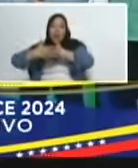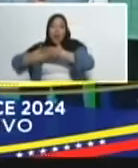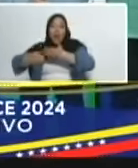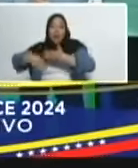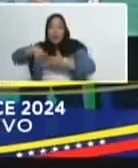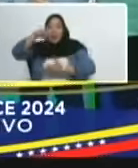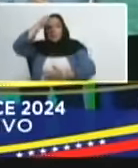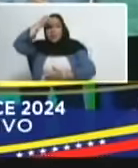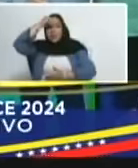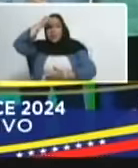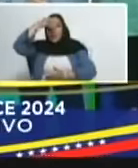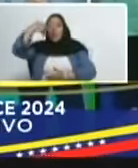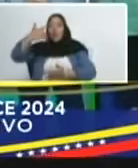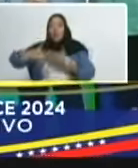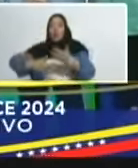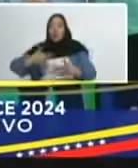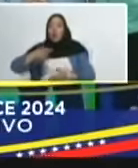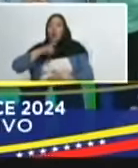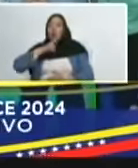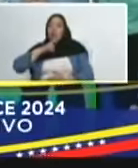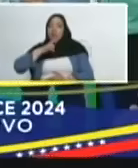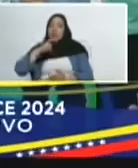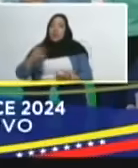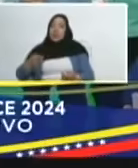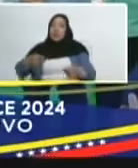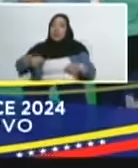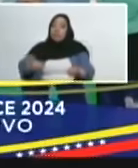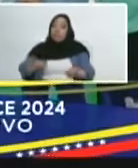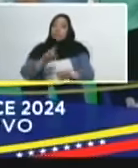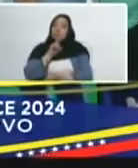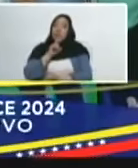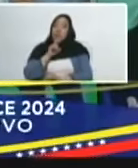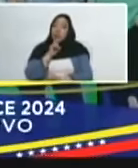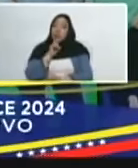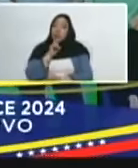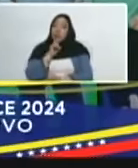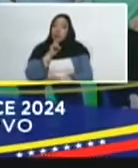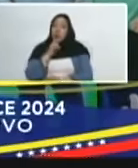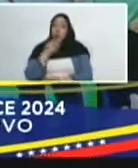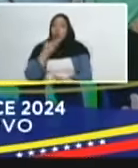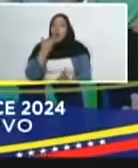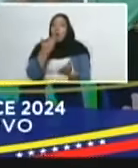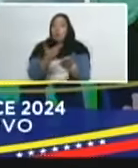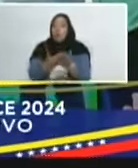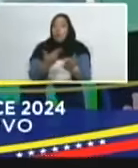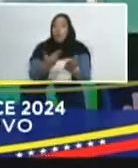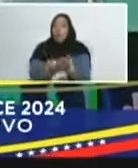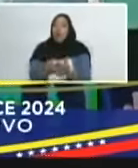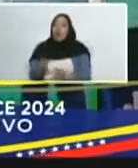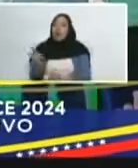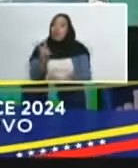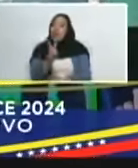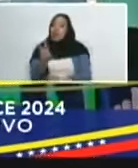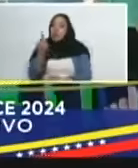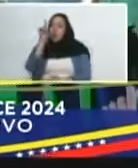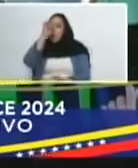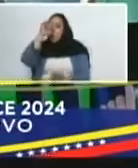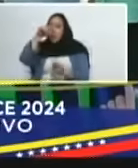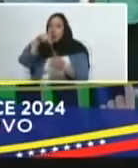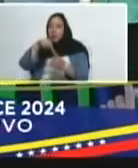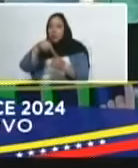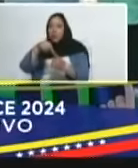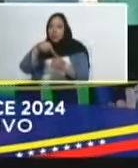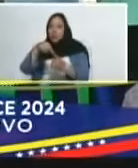lección en las más duras circunstancias. Nuestro proyecto se llama Venezuela, la